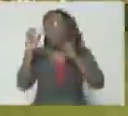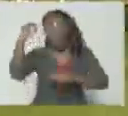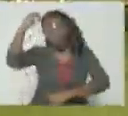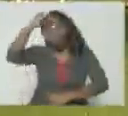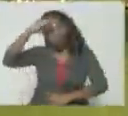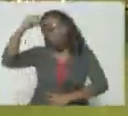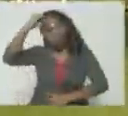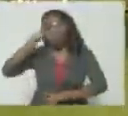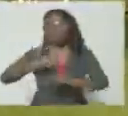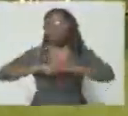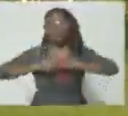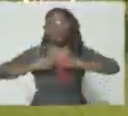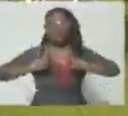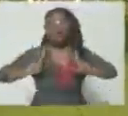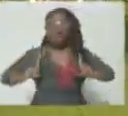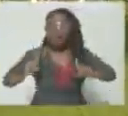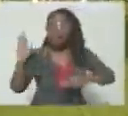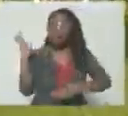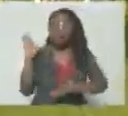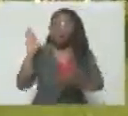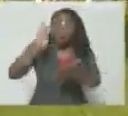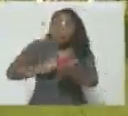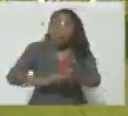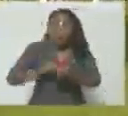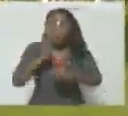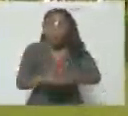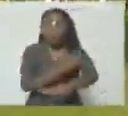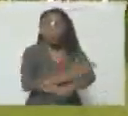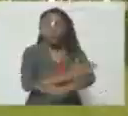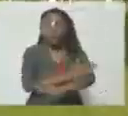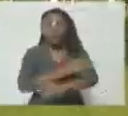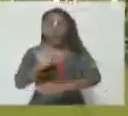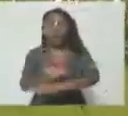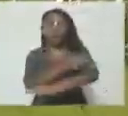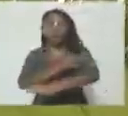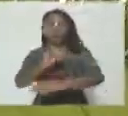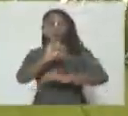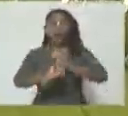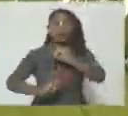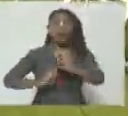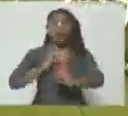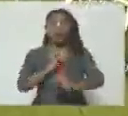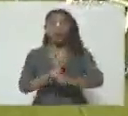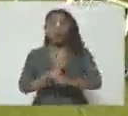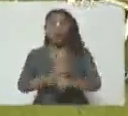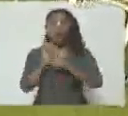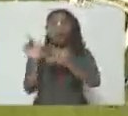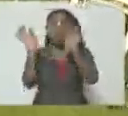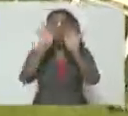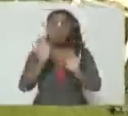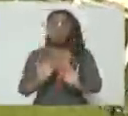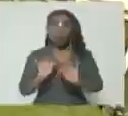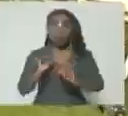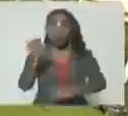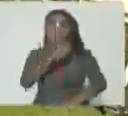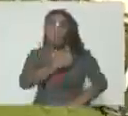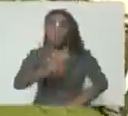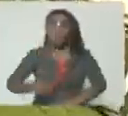opinión distinta y viene a posicionarse ante el concierto internacional. En ese sentido,